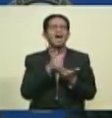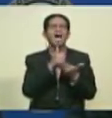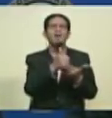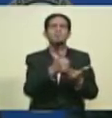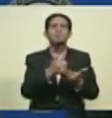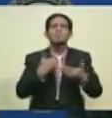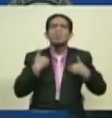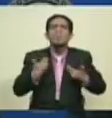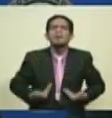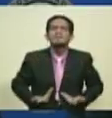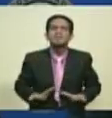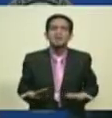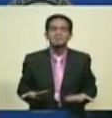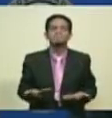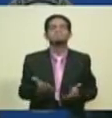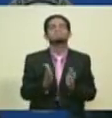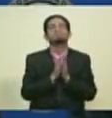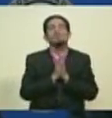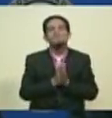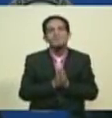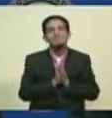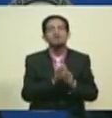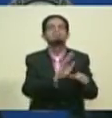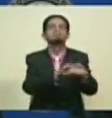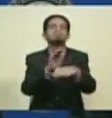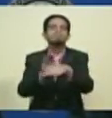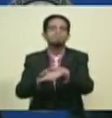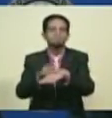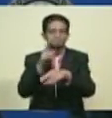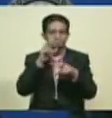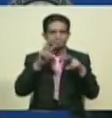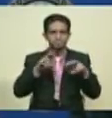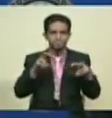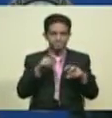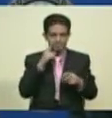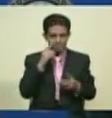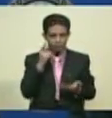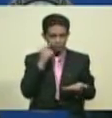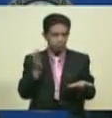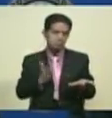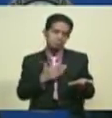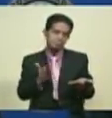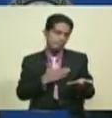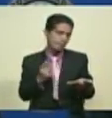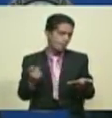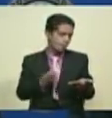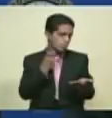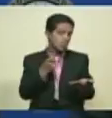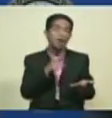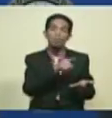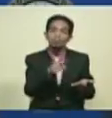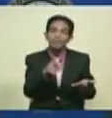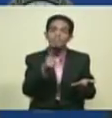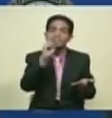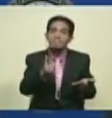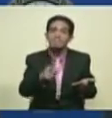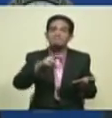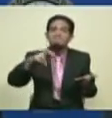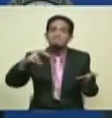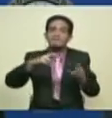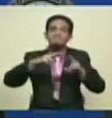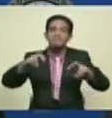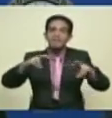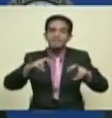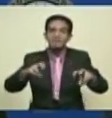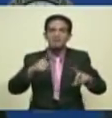ratifico, revisen lo que hicieron. No tenemos por aquí lo de República Dominicana del 65. Revísenlo, investiguen lo